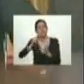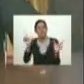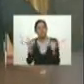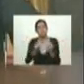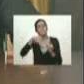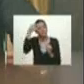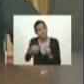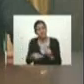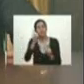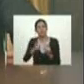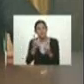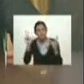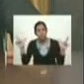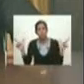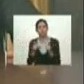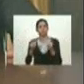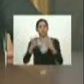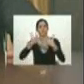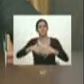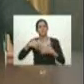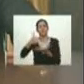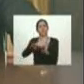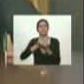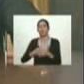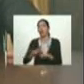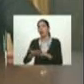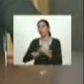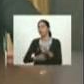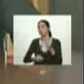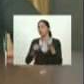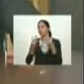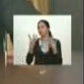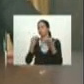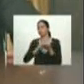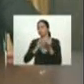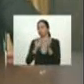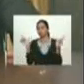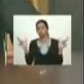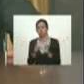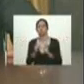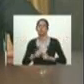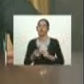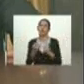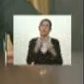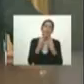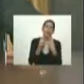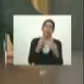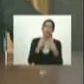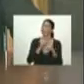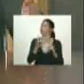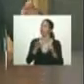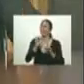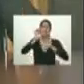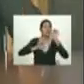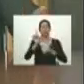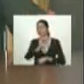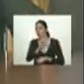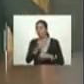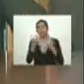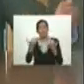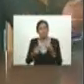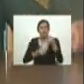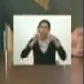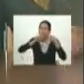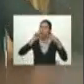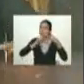mañana mismo ya con ellos ha habido 1000 reuniones ya no hay que reunirse para estar diagnosticando nada sino para ver cuál es el El Paso